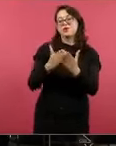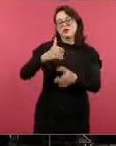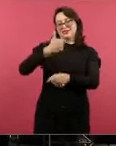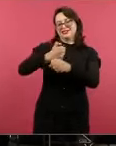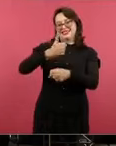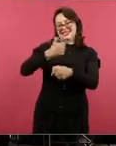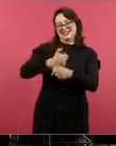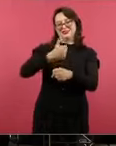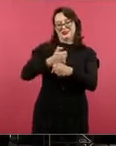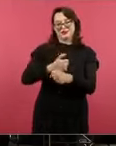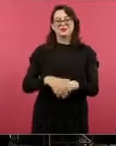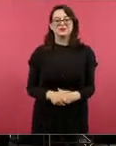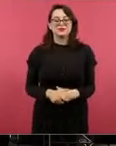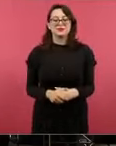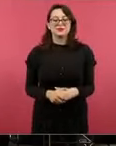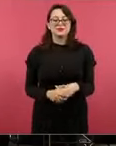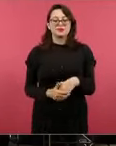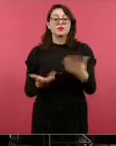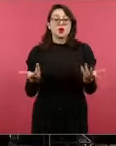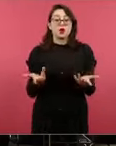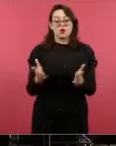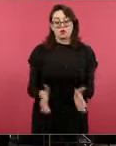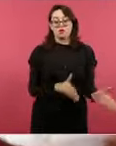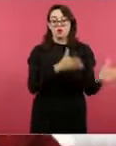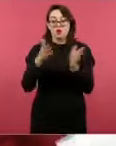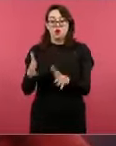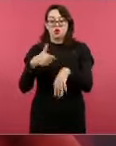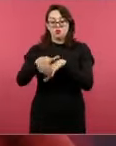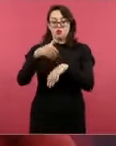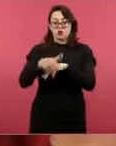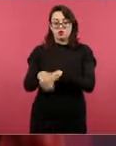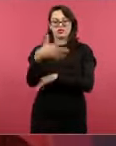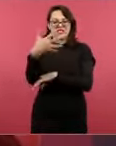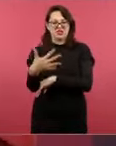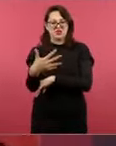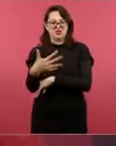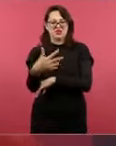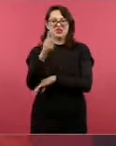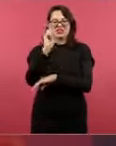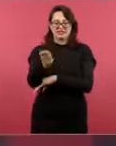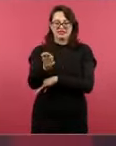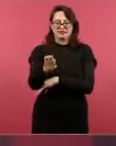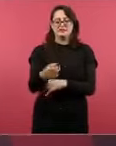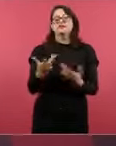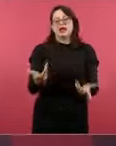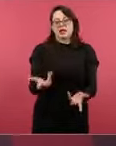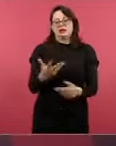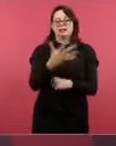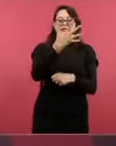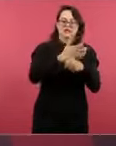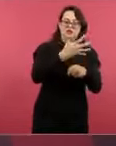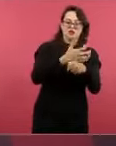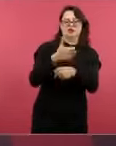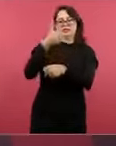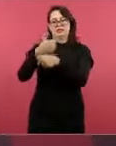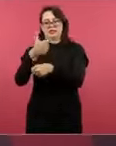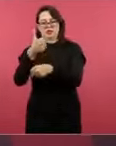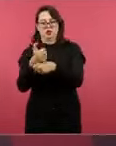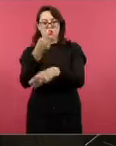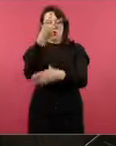de primaria, que corresponde a la fase 5. Acuérdense, fase 5 es quinto y sexto. ¿Sí?